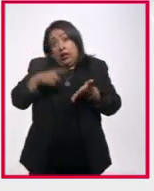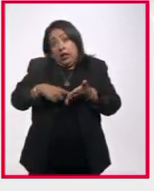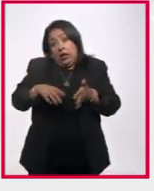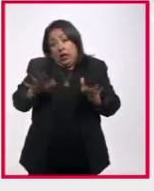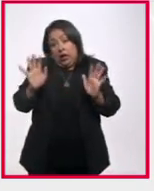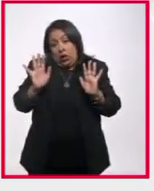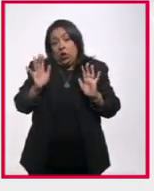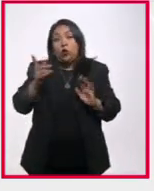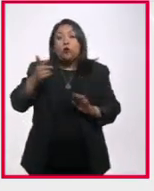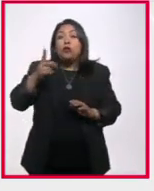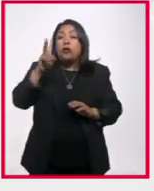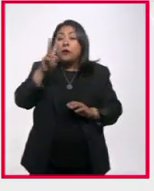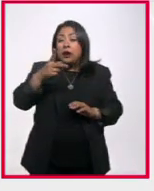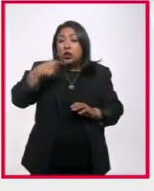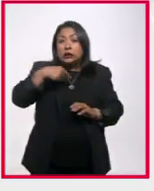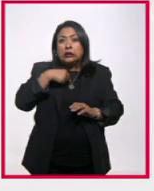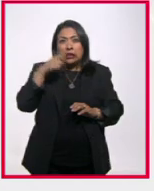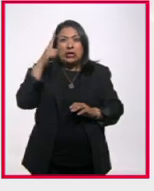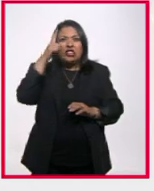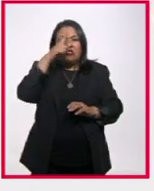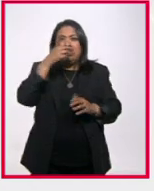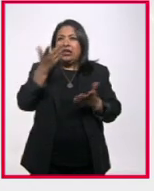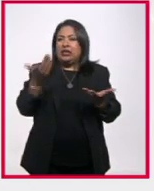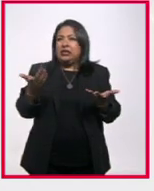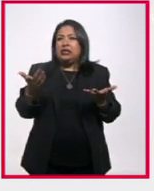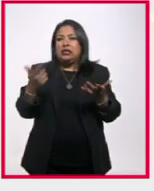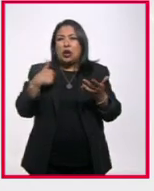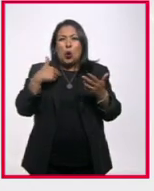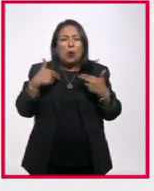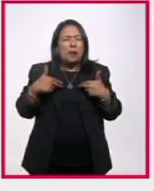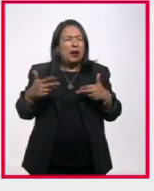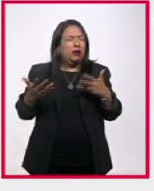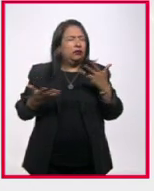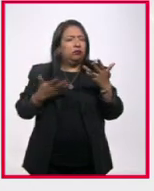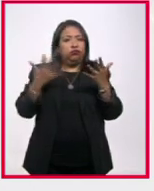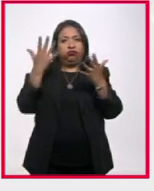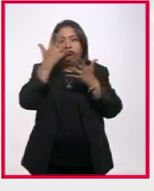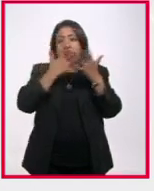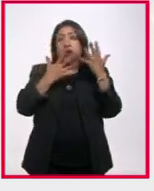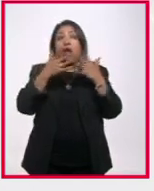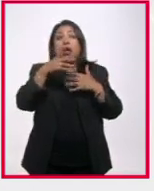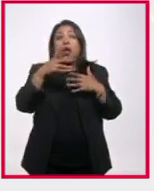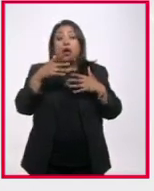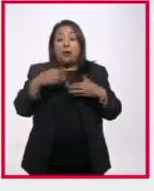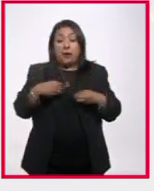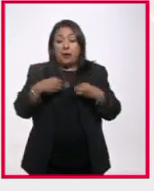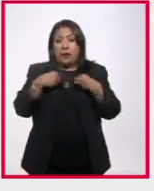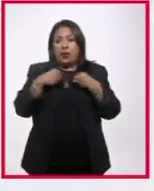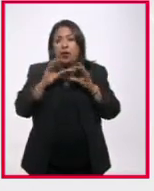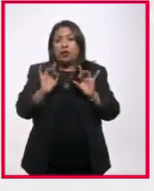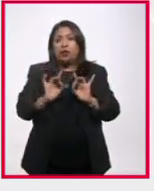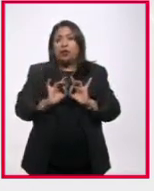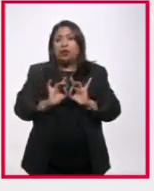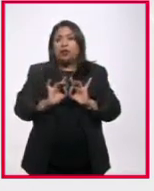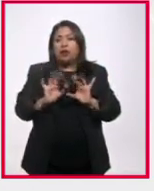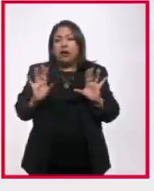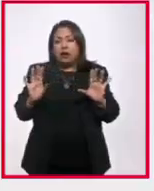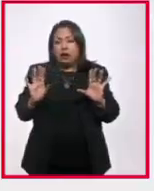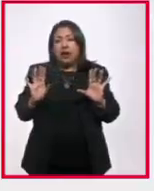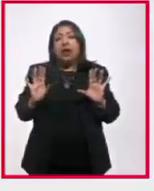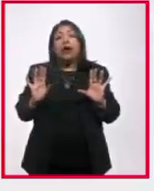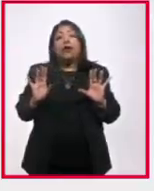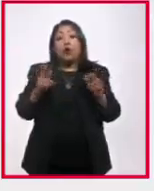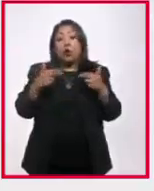Pero somos muy, muy, muy complicados como humanos. La existencia es muy frágil y la